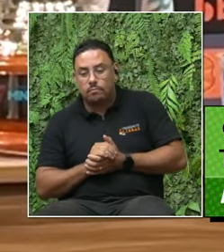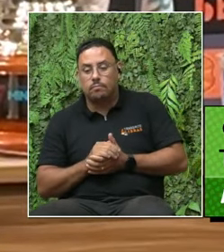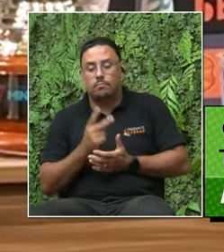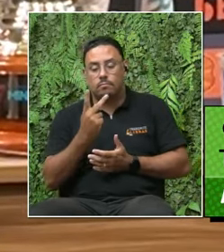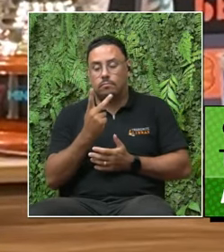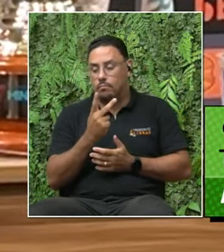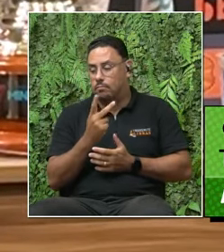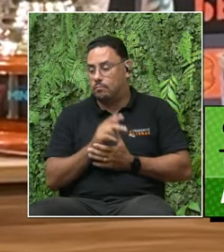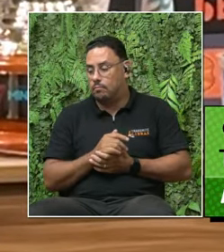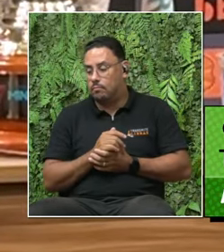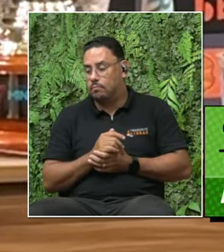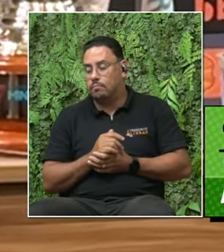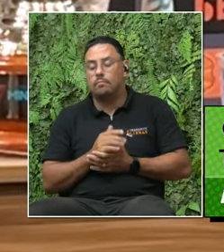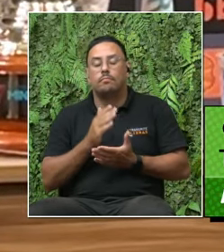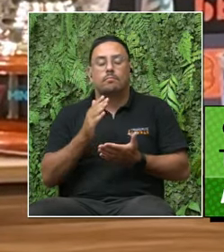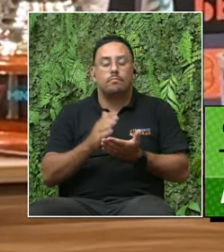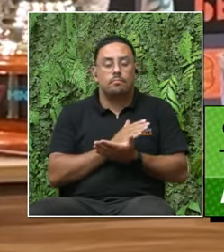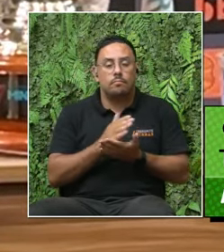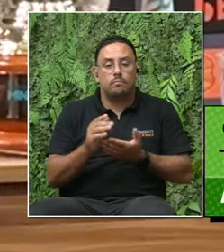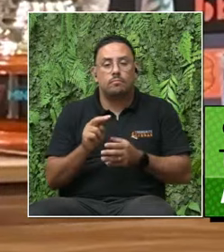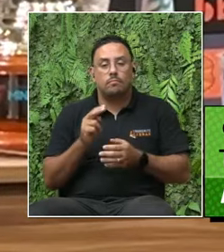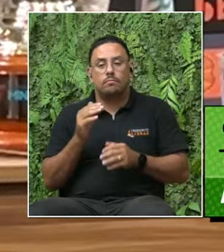22 en